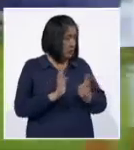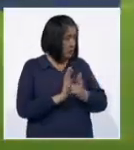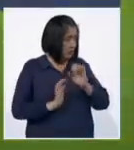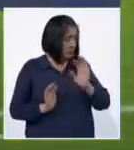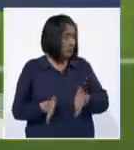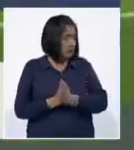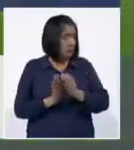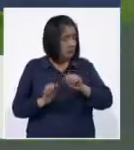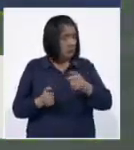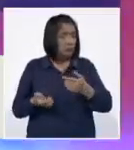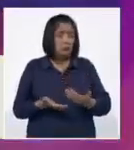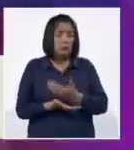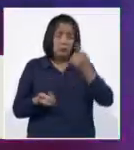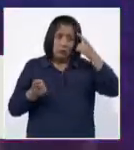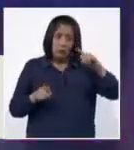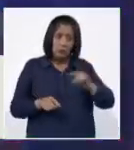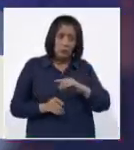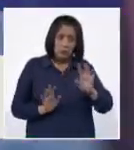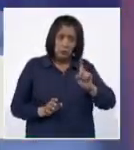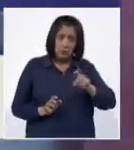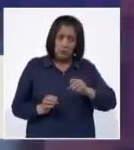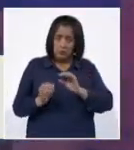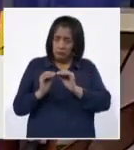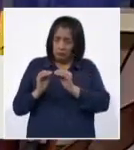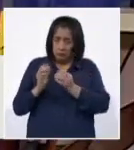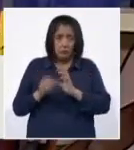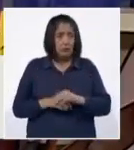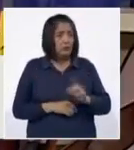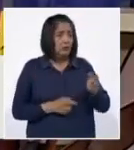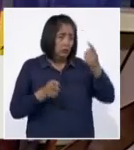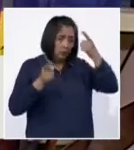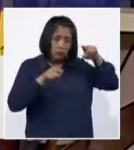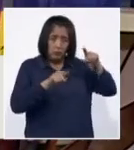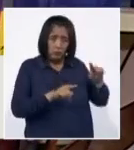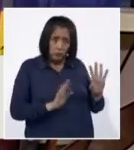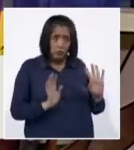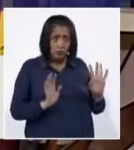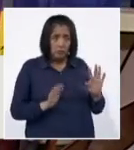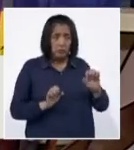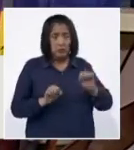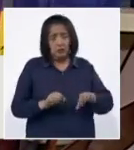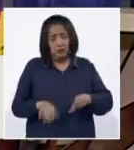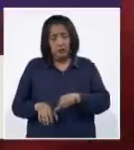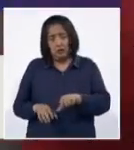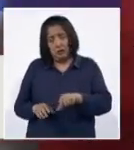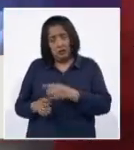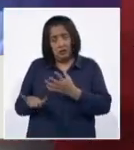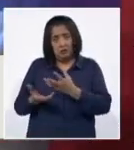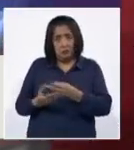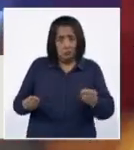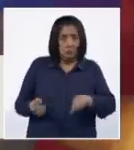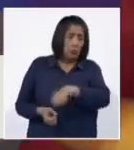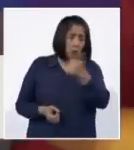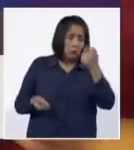a solicitar un nuevo acuerdo si es que requiere un reajuste. Los acuerdos se deshacen por otros acuerdos. Va